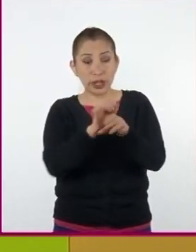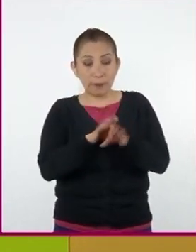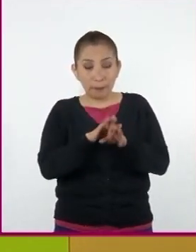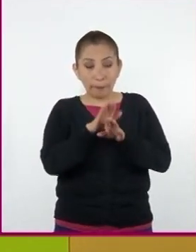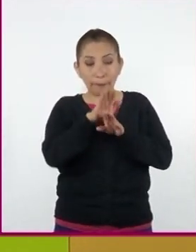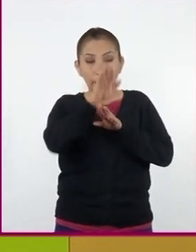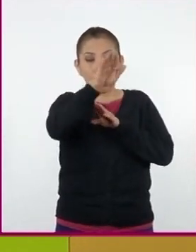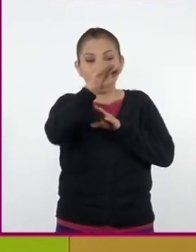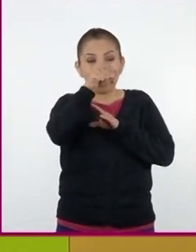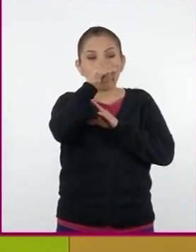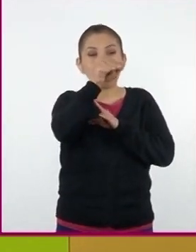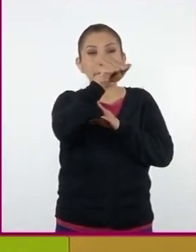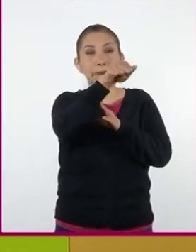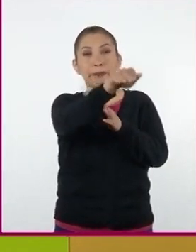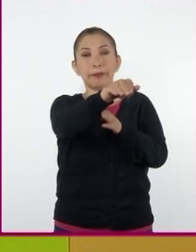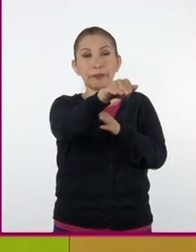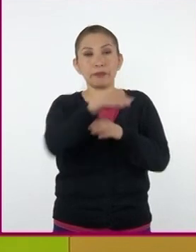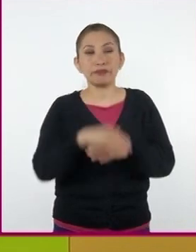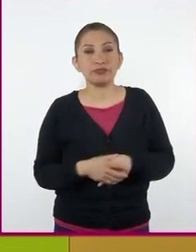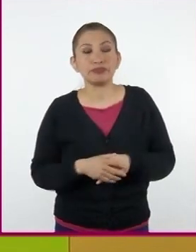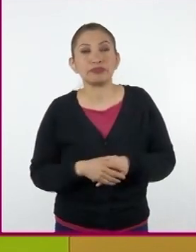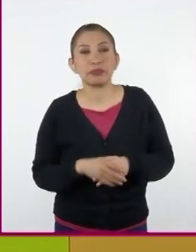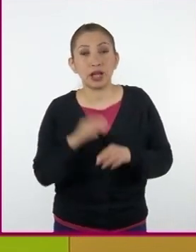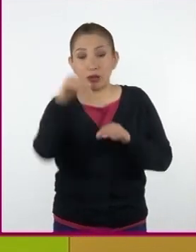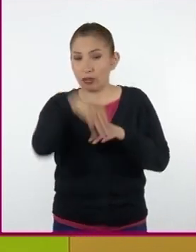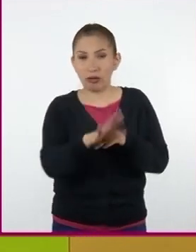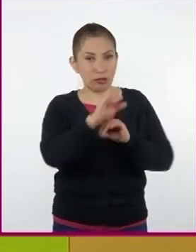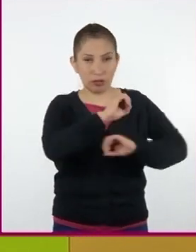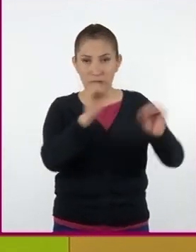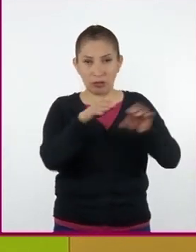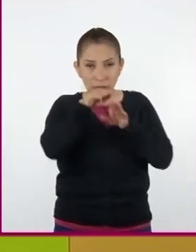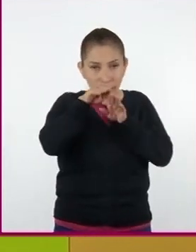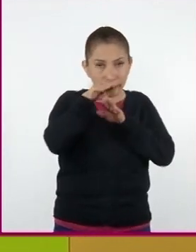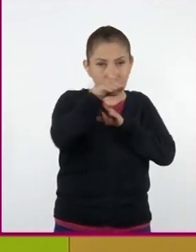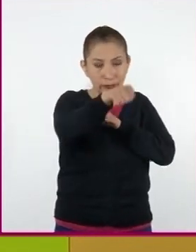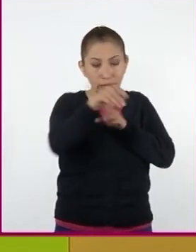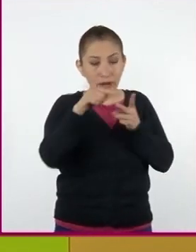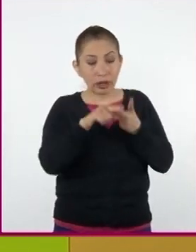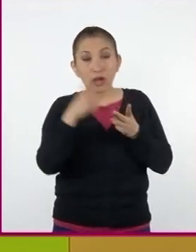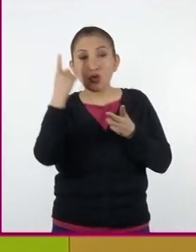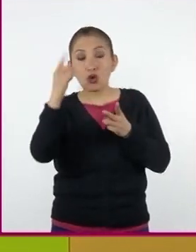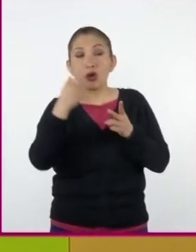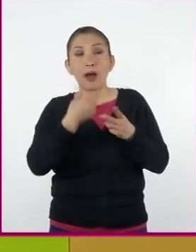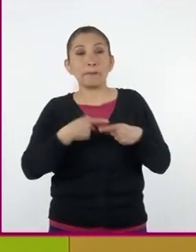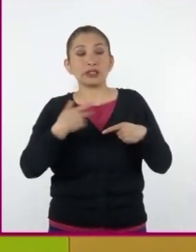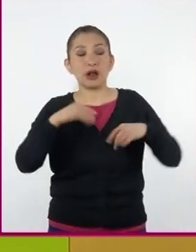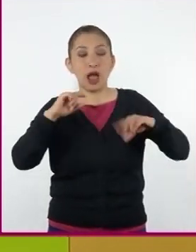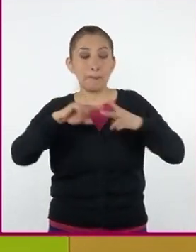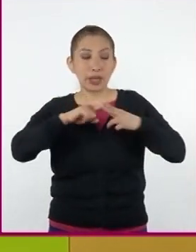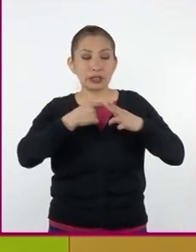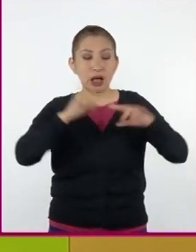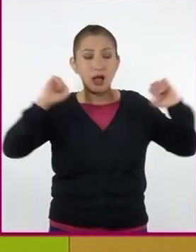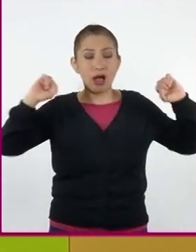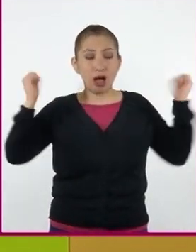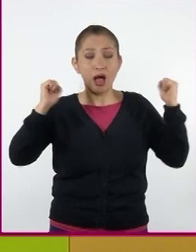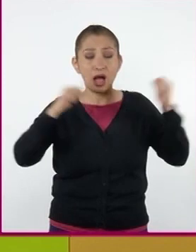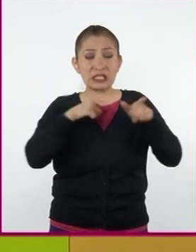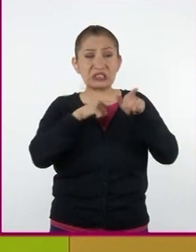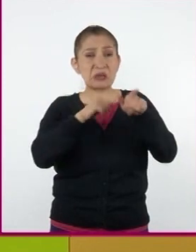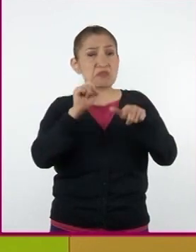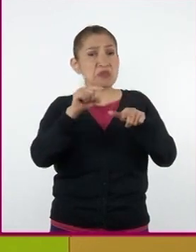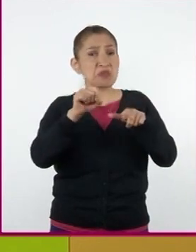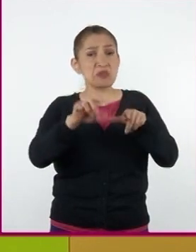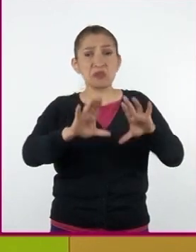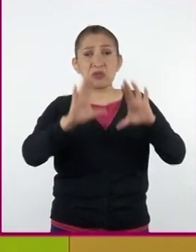loma y luego el camino se vuelve recto, sin subidas ni bajadas, y el de un corredor que inició su carrera y luego mantuvo su